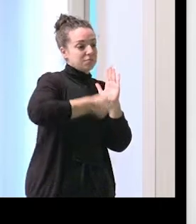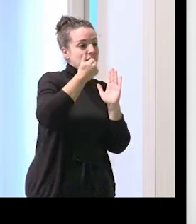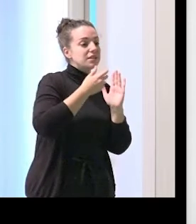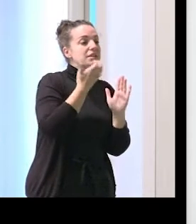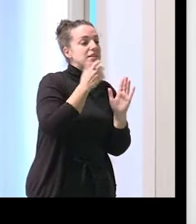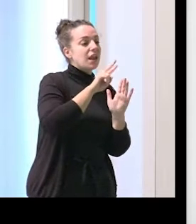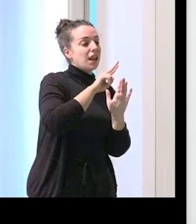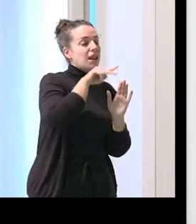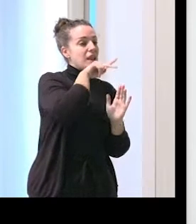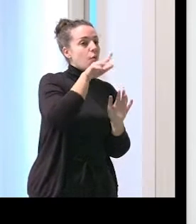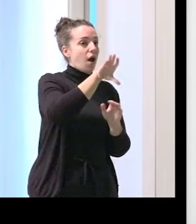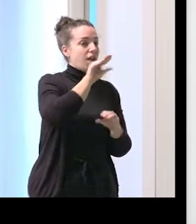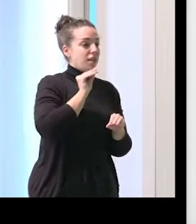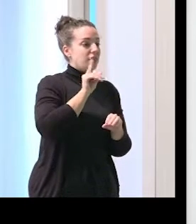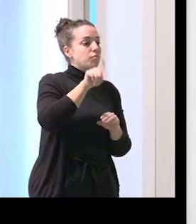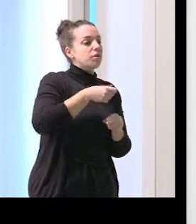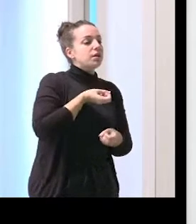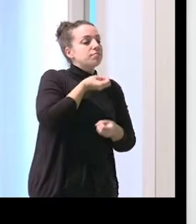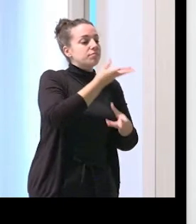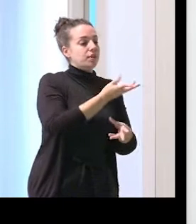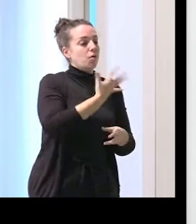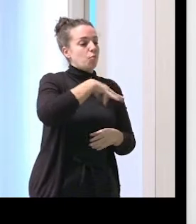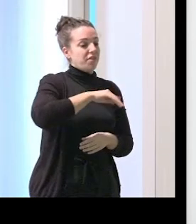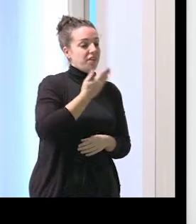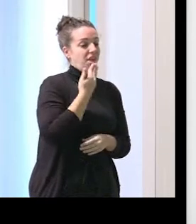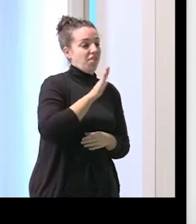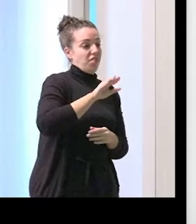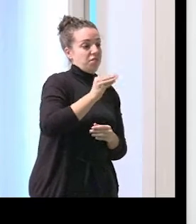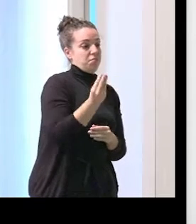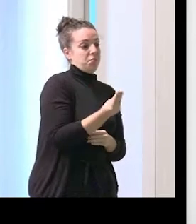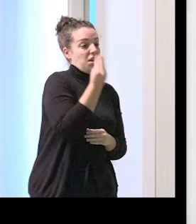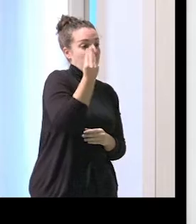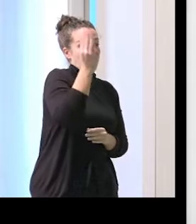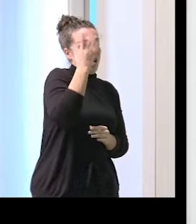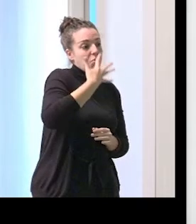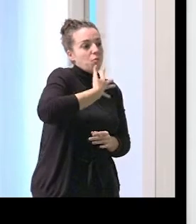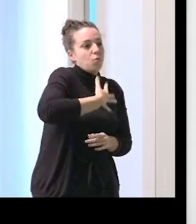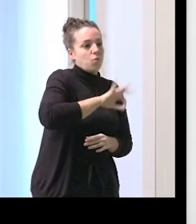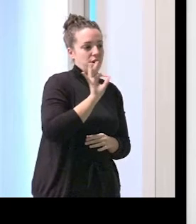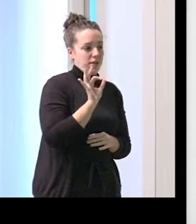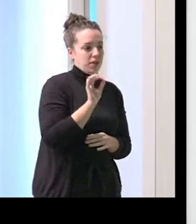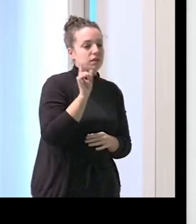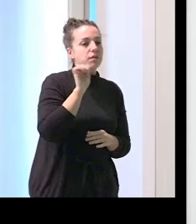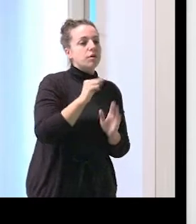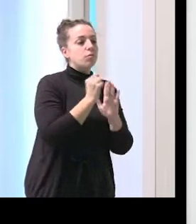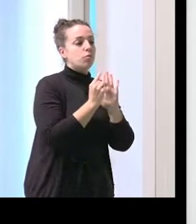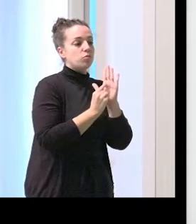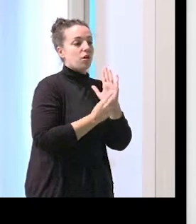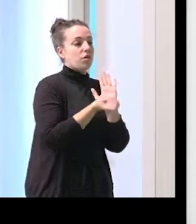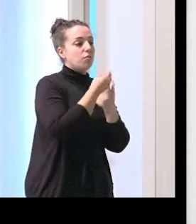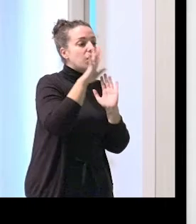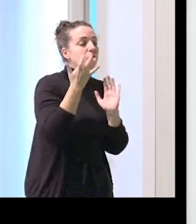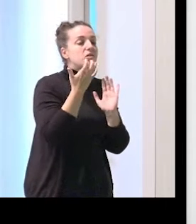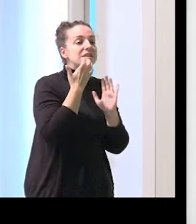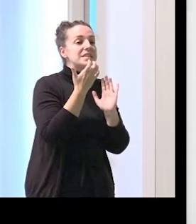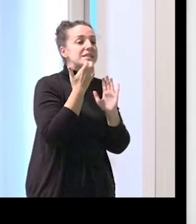y expresivo, aunque puedan mejorar parcialmente con la edad, solo parcialmente. Tienen mejores puntuaciones en pruebas del lenguaje